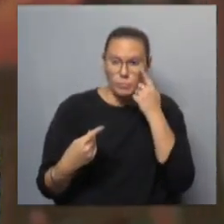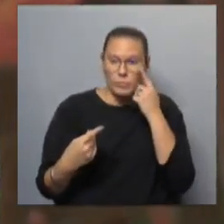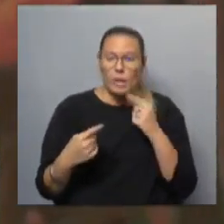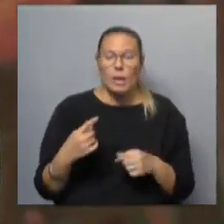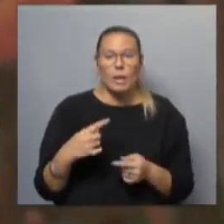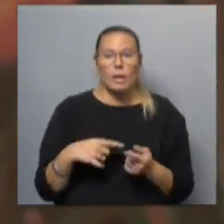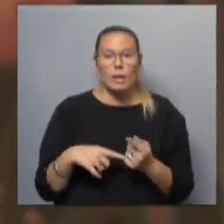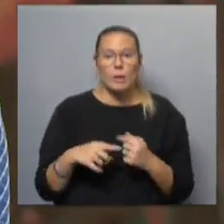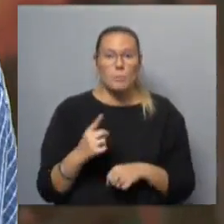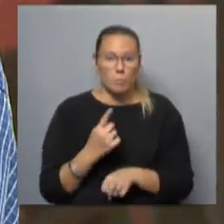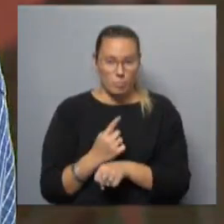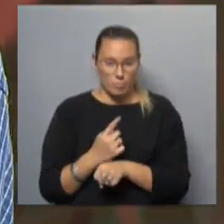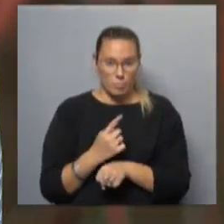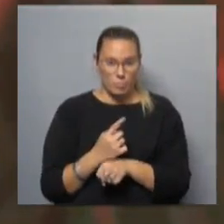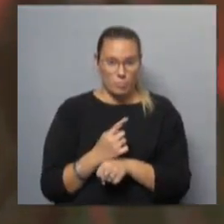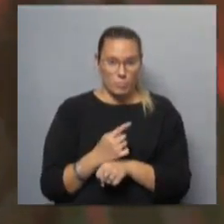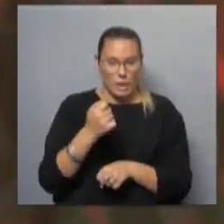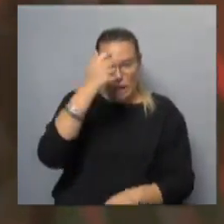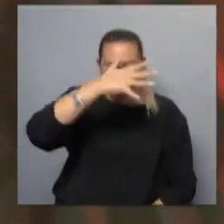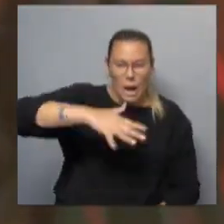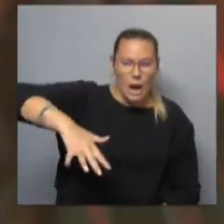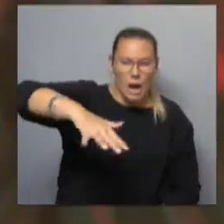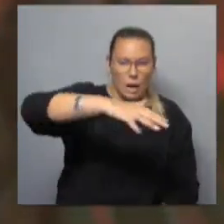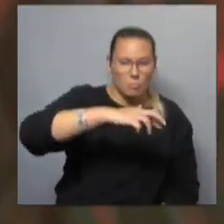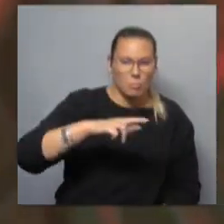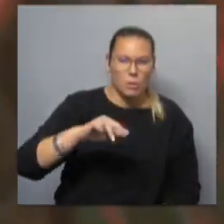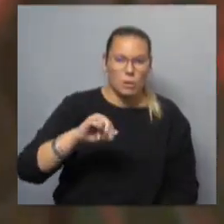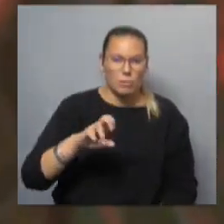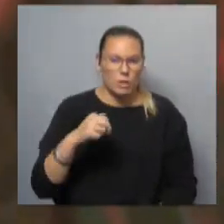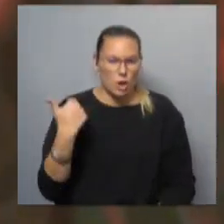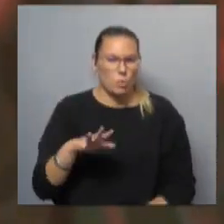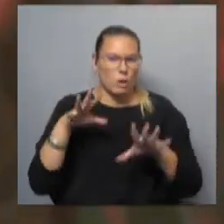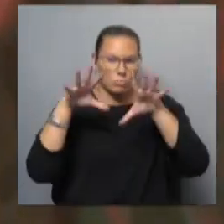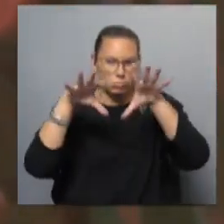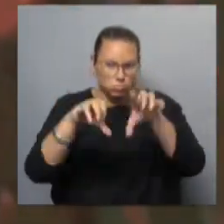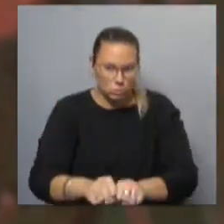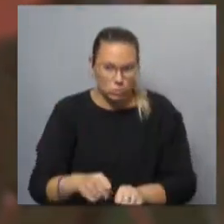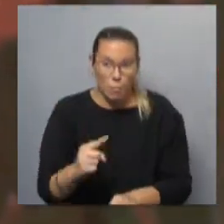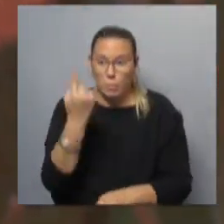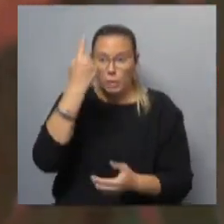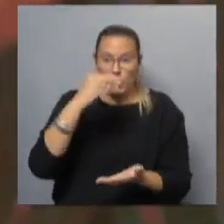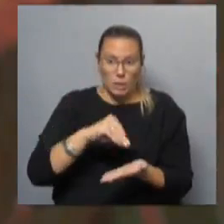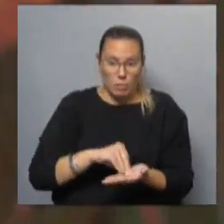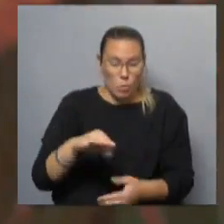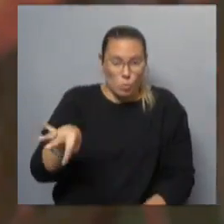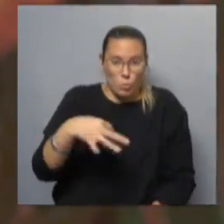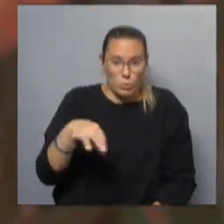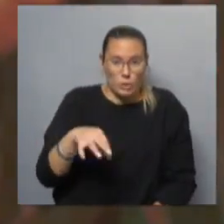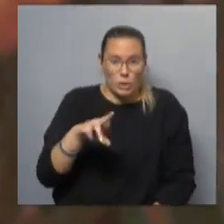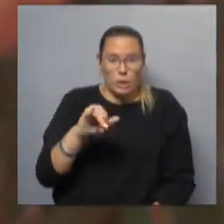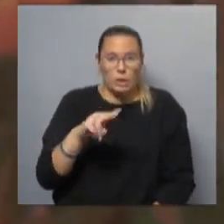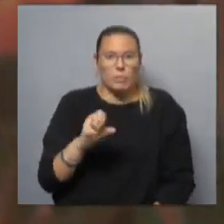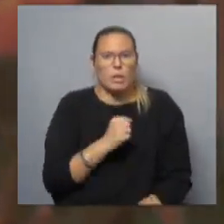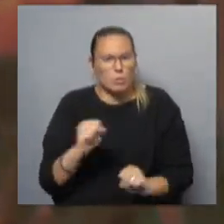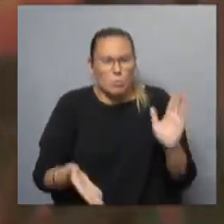El punto es que, primero, en campo abierto a Rivera nunca lo capturaron. Esta sería la única vez. Rivera siempre logró escaparse.